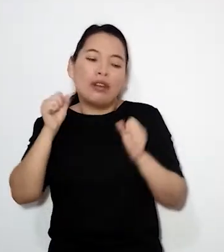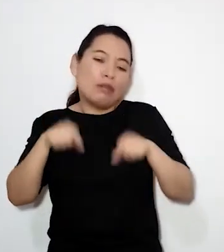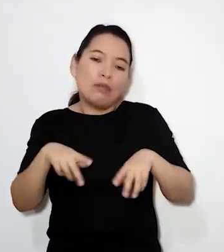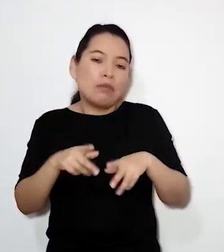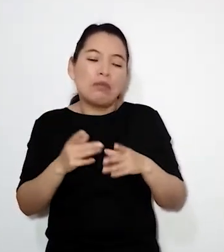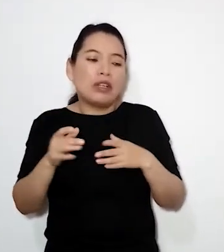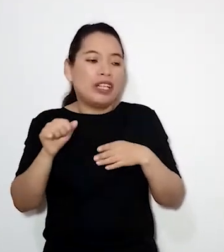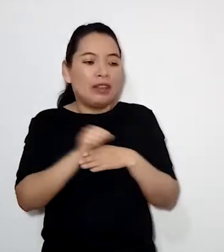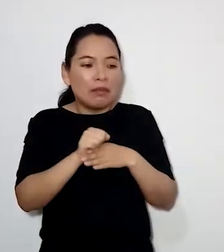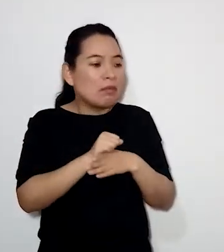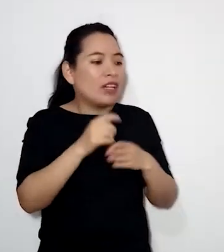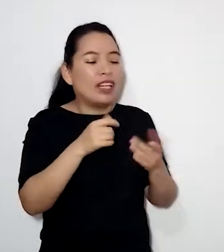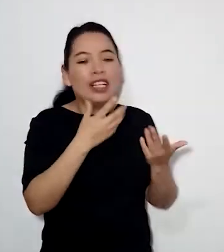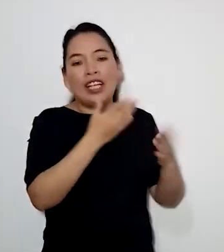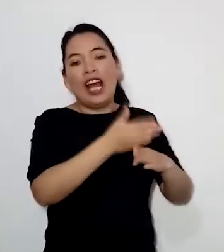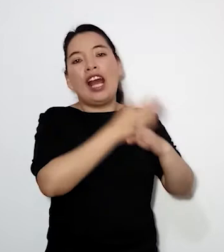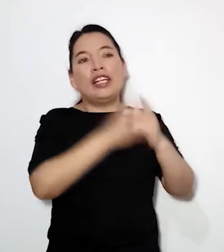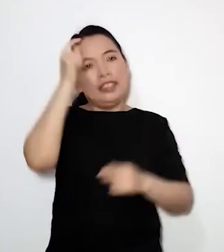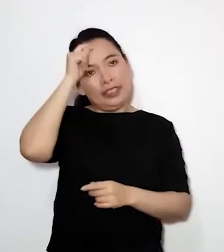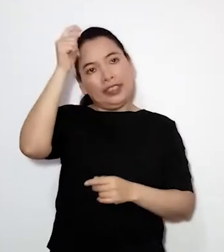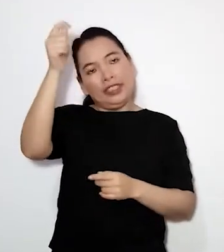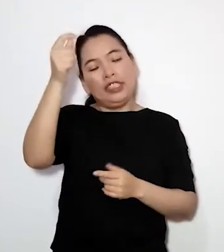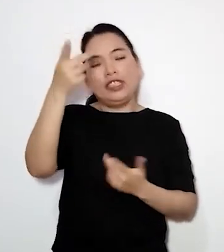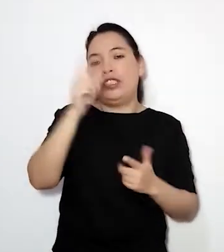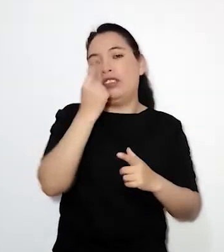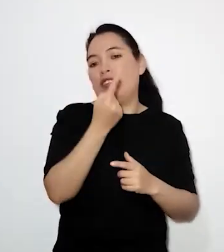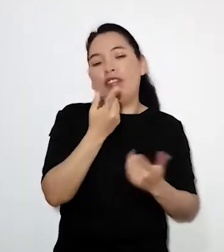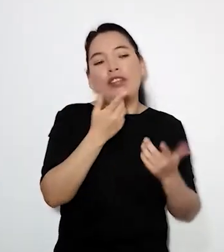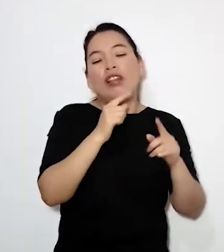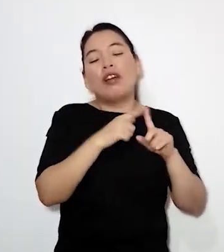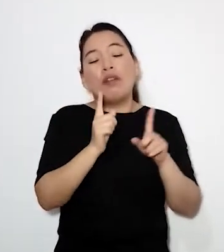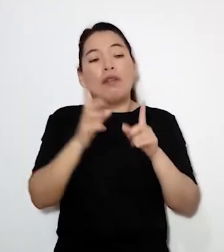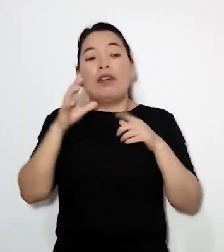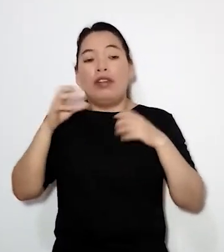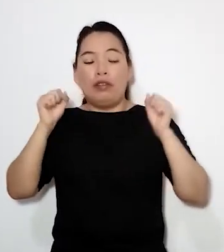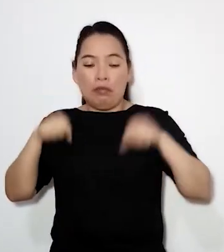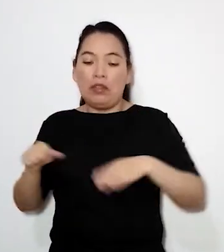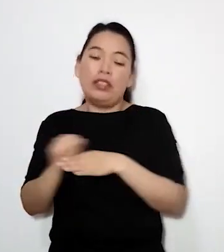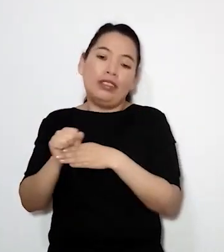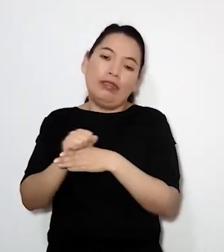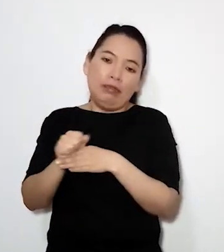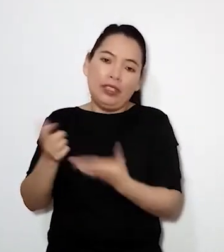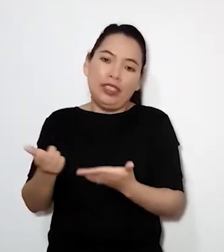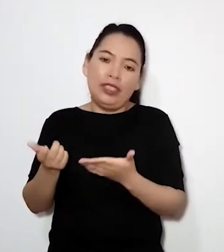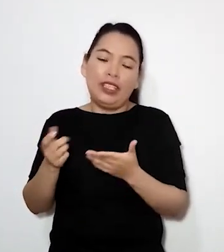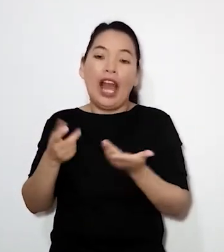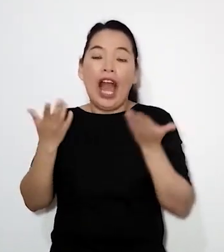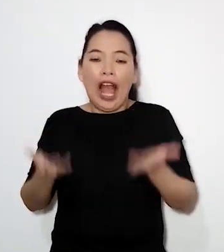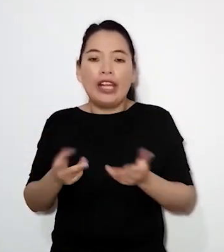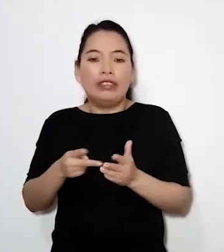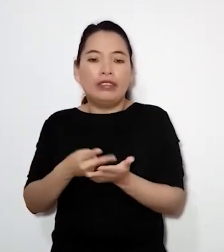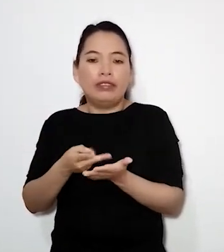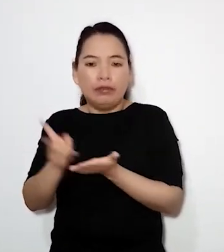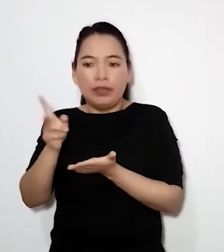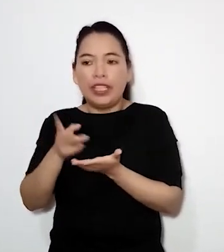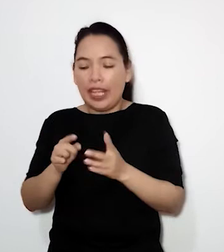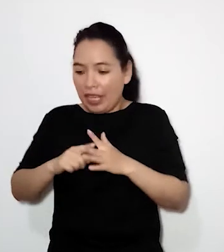los sistemas de formación docente, eso sin duda, pero también es cierto que hay algo de empezar a entrar en contacto con los sujetos de